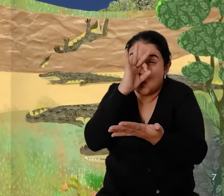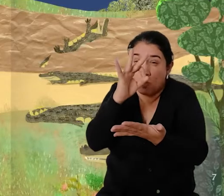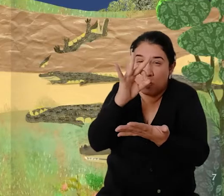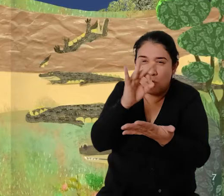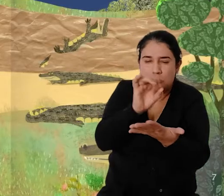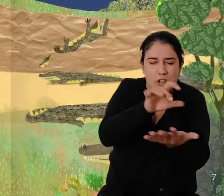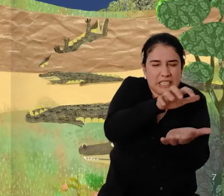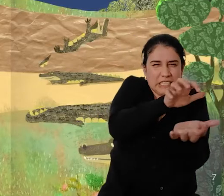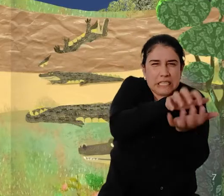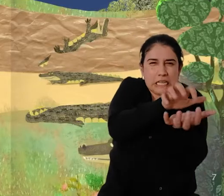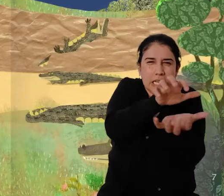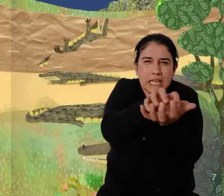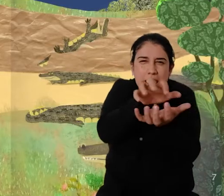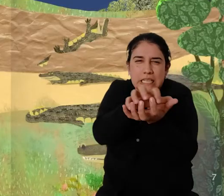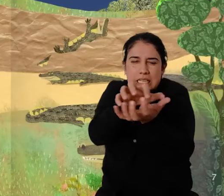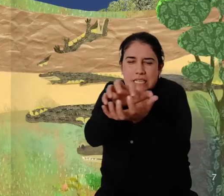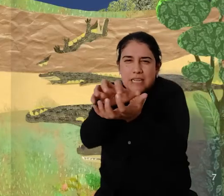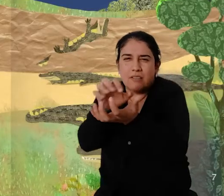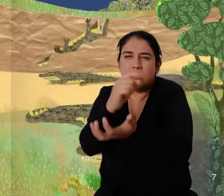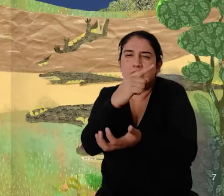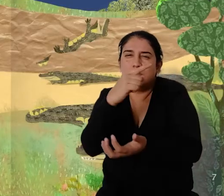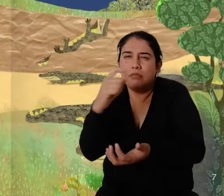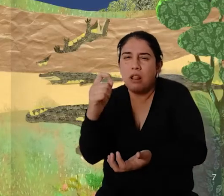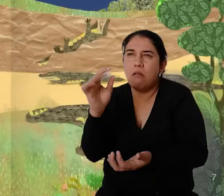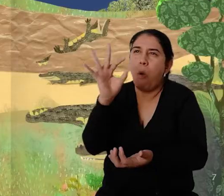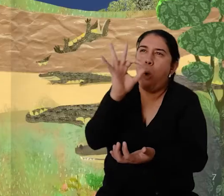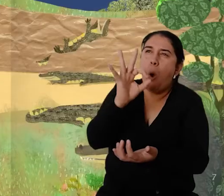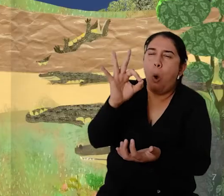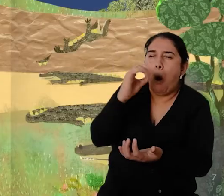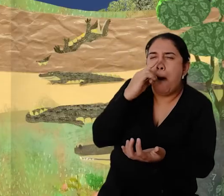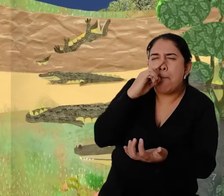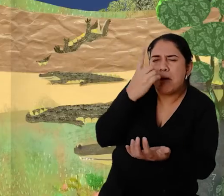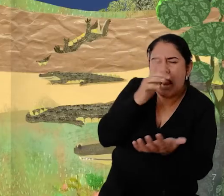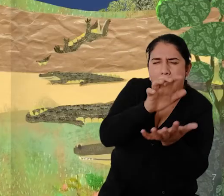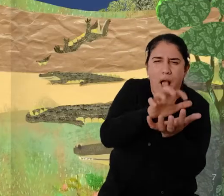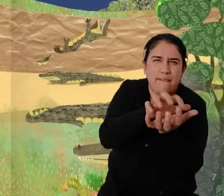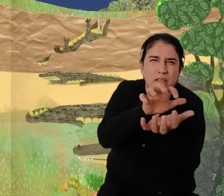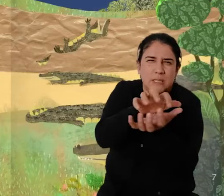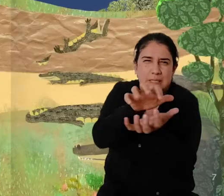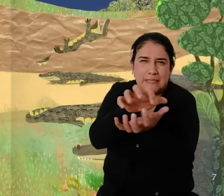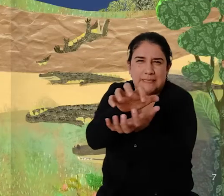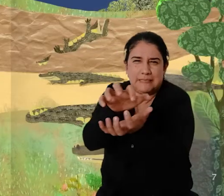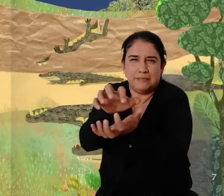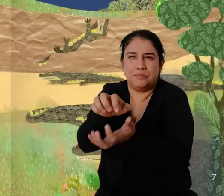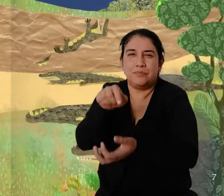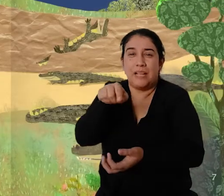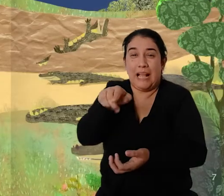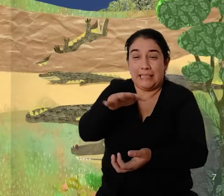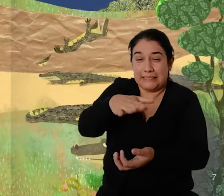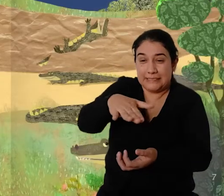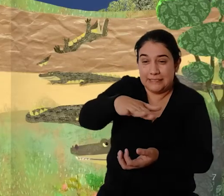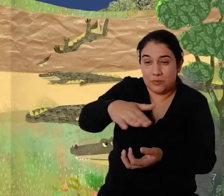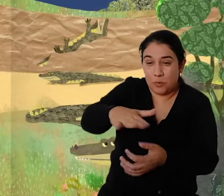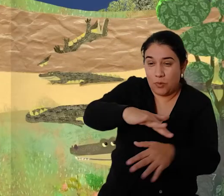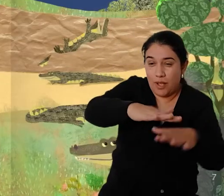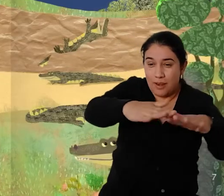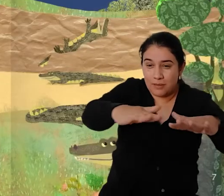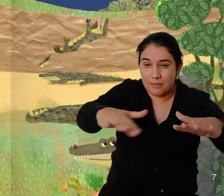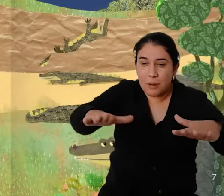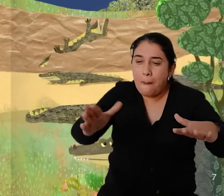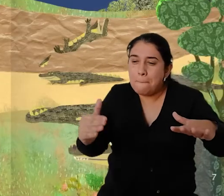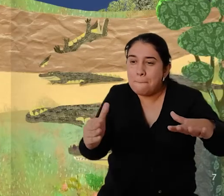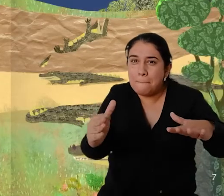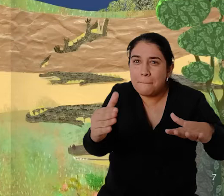yacarés. Eran más de 100 o más de 1000. Comían peces, bichos que iban a tomar agua al